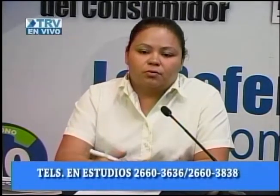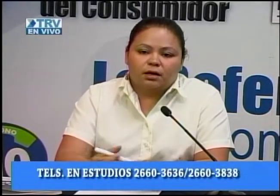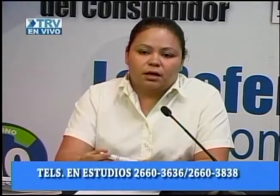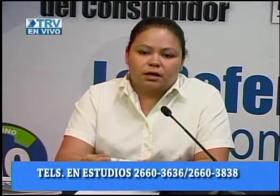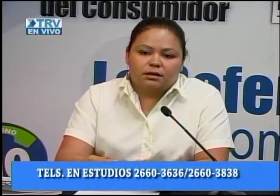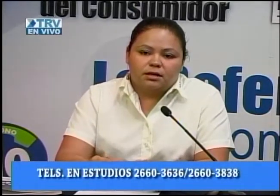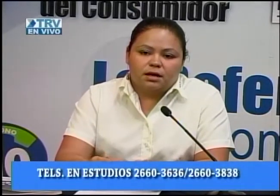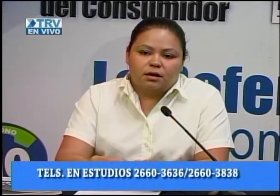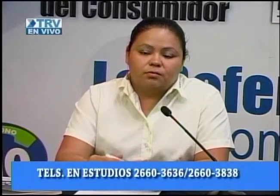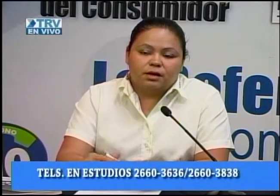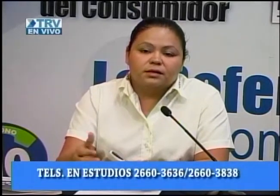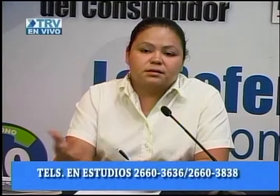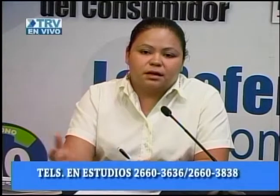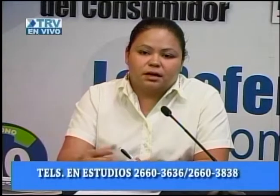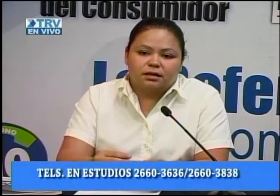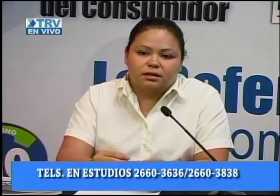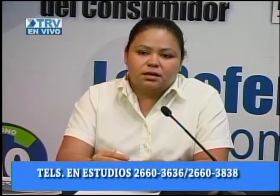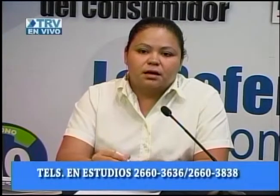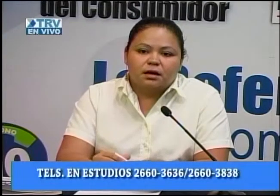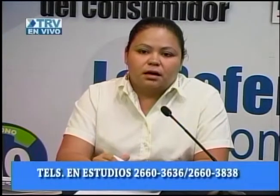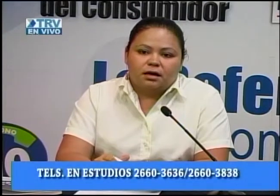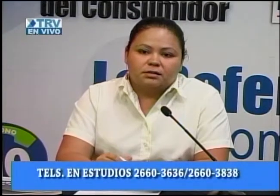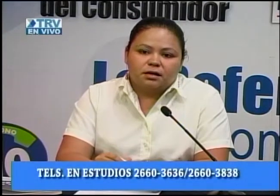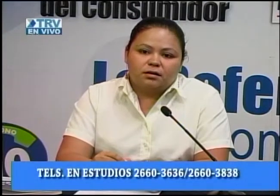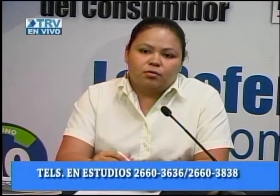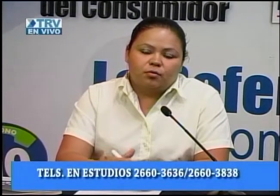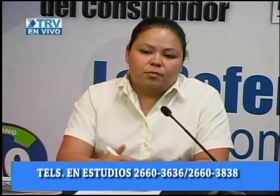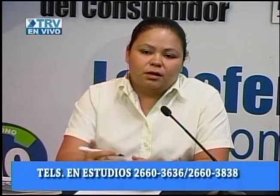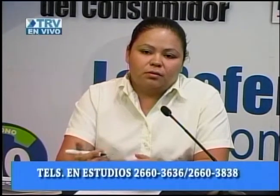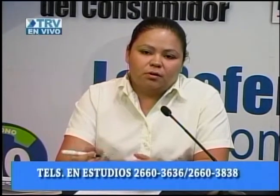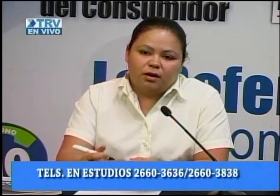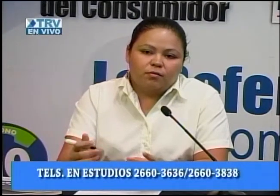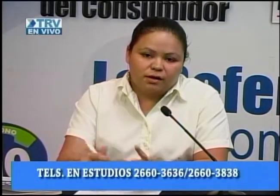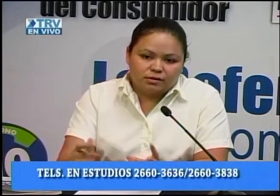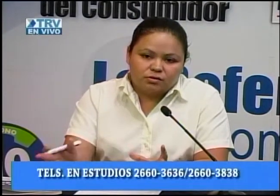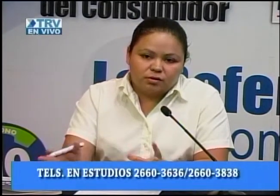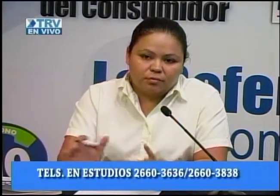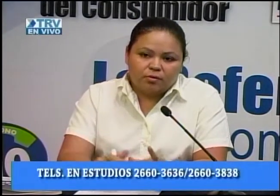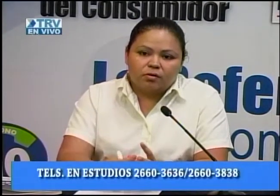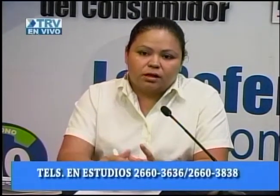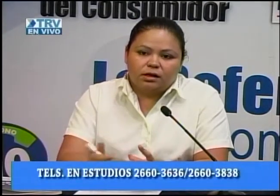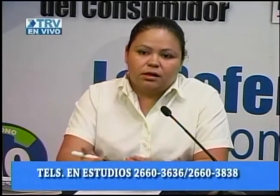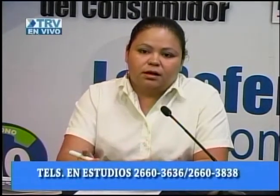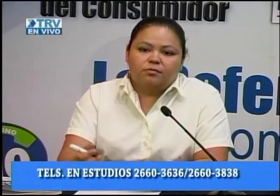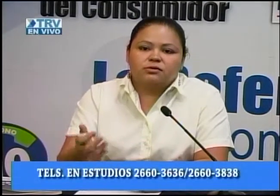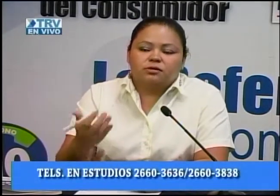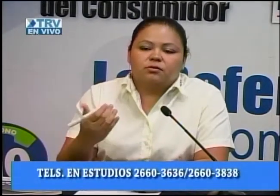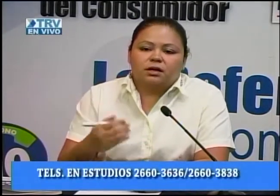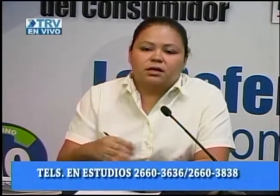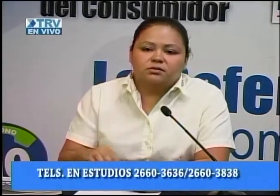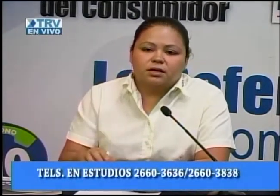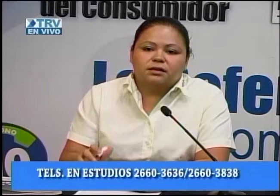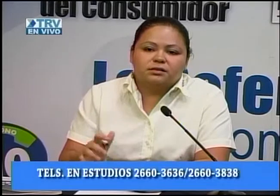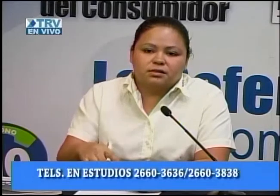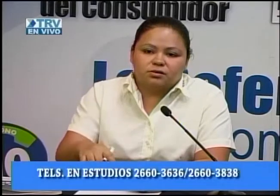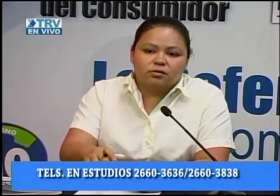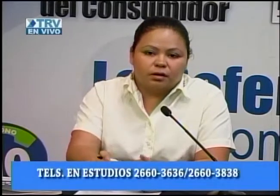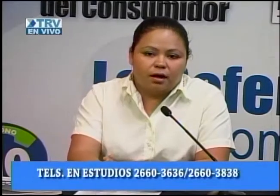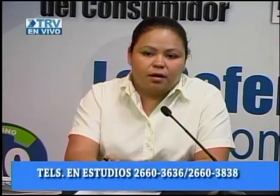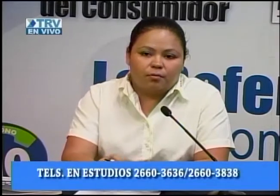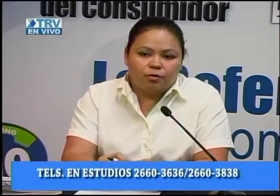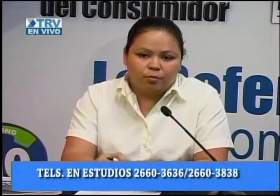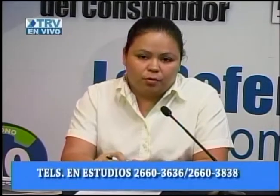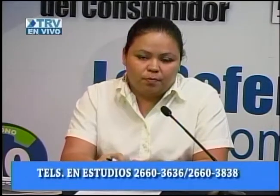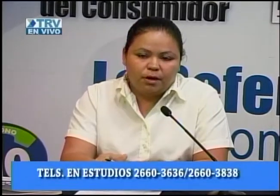adquirimos una garantía, una extra garantía, esa en ningún momento es obligación tampoco que la adquiramos, sino que eso es decisión